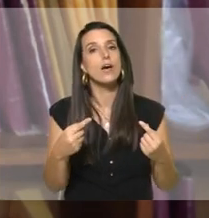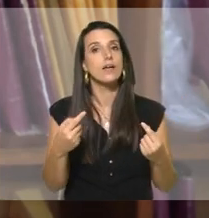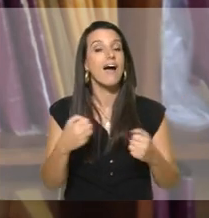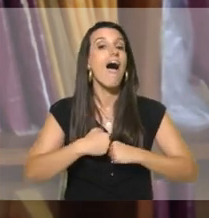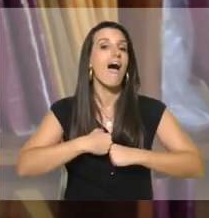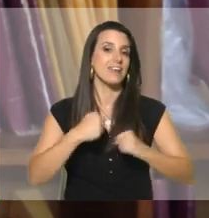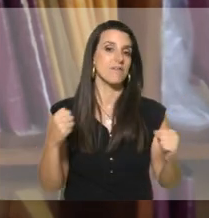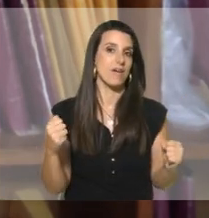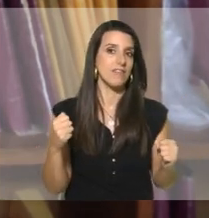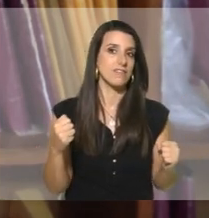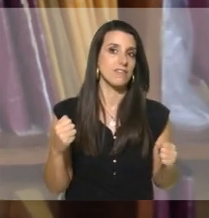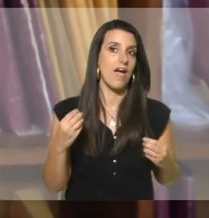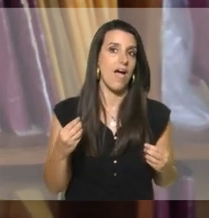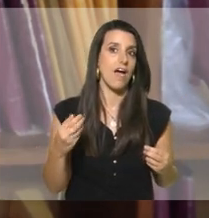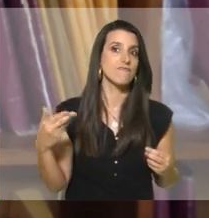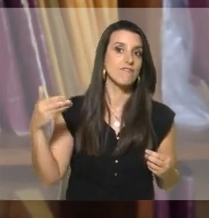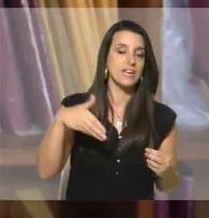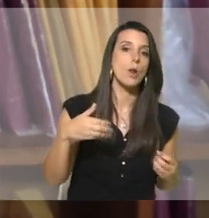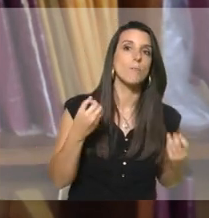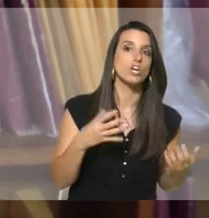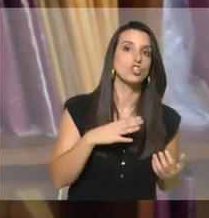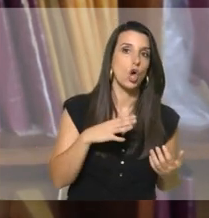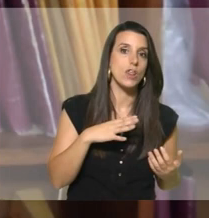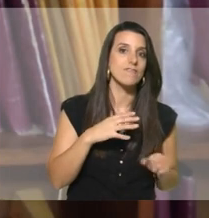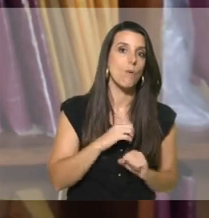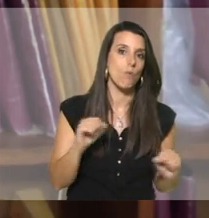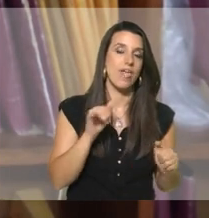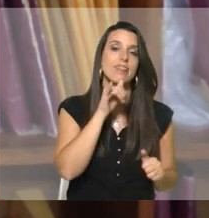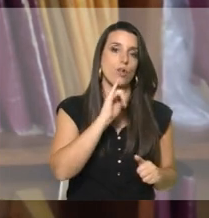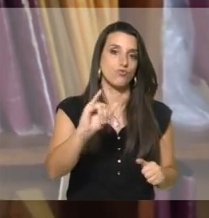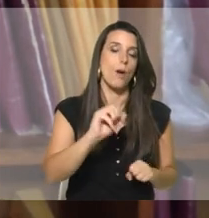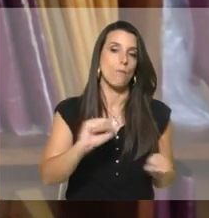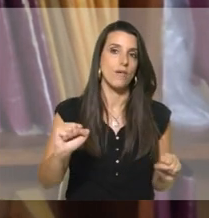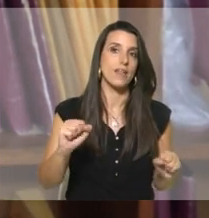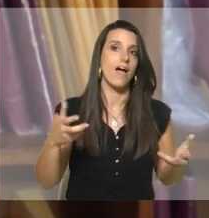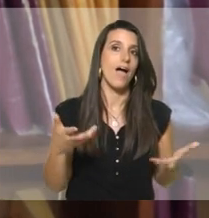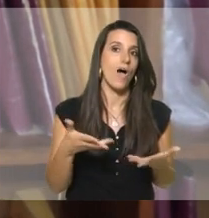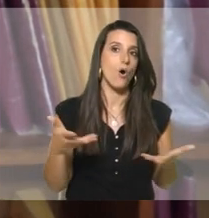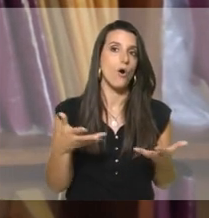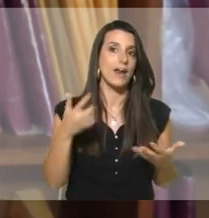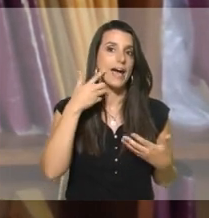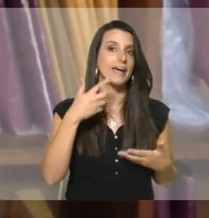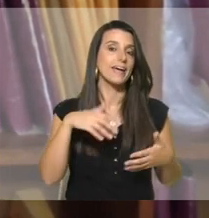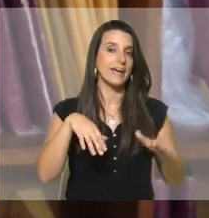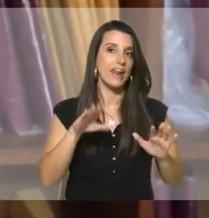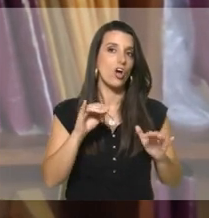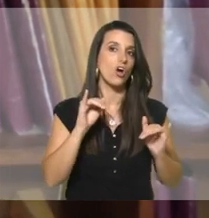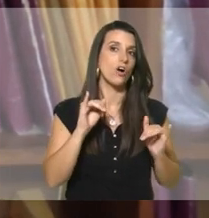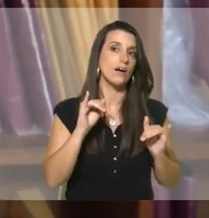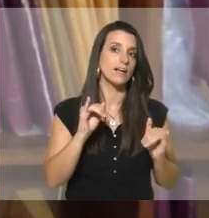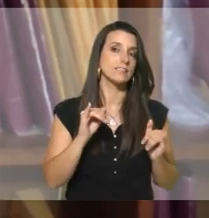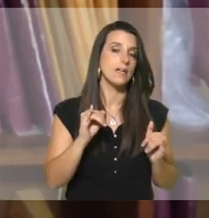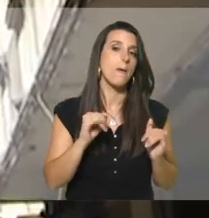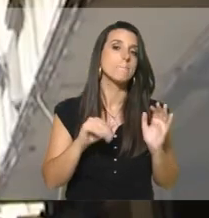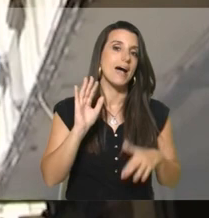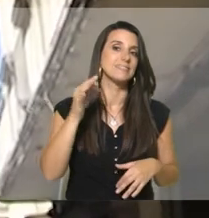animen a acercarse Porque todavía están a tiempo y ahora creo que sí encuentran